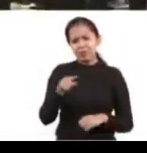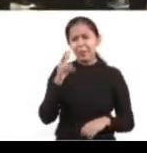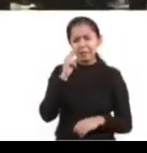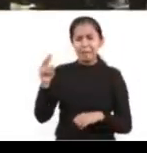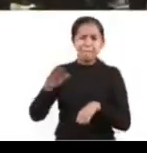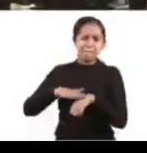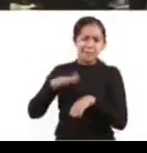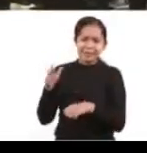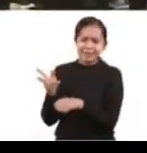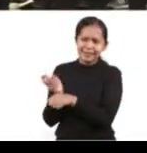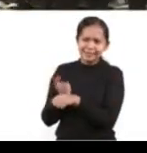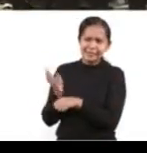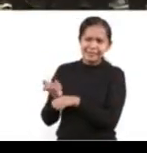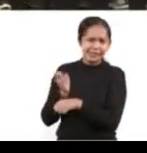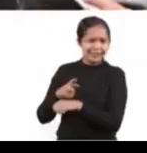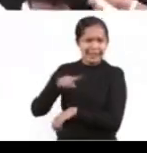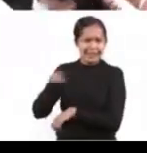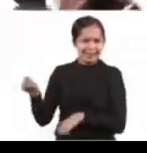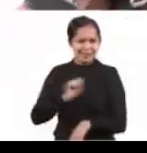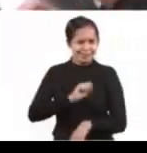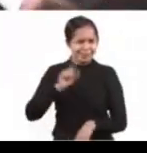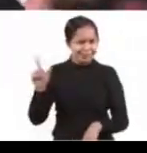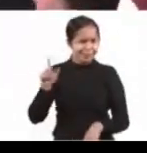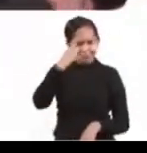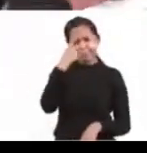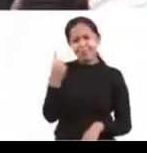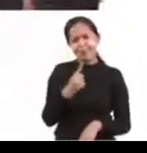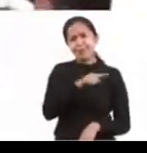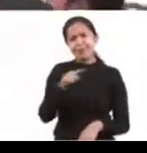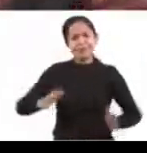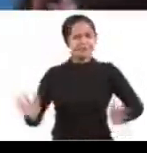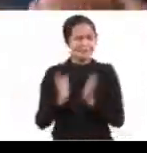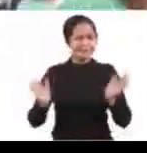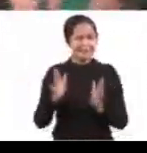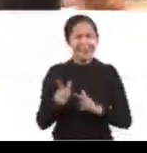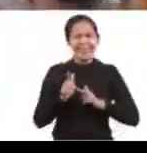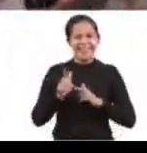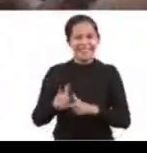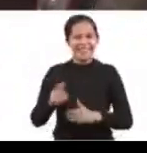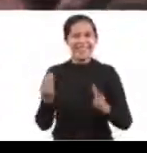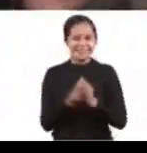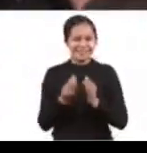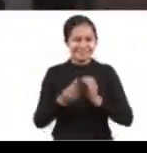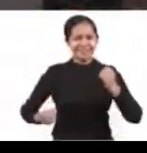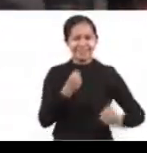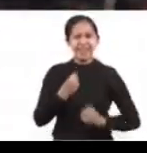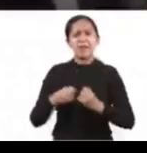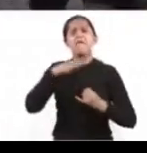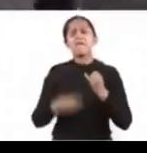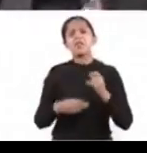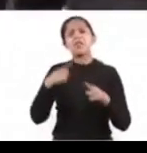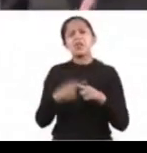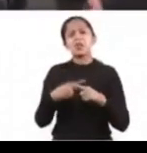que tenemos invitados especiales precisamente para motivarlos a todos ustedes en esta clase masiva. Está. Para cerrar con broche de